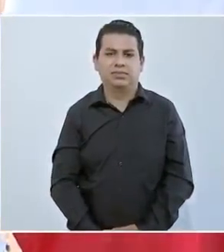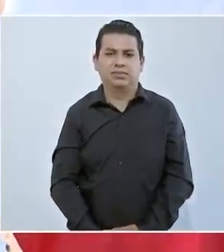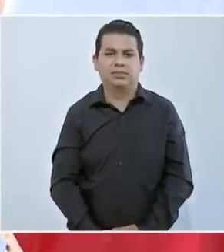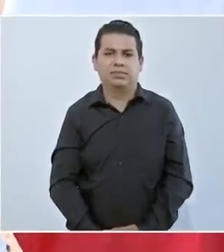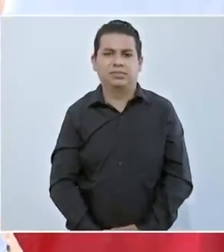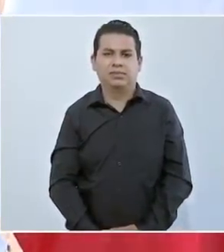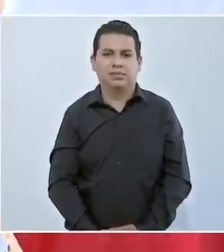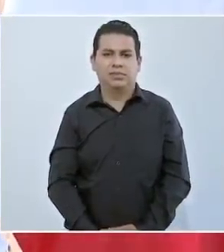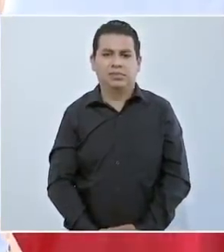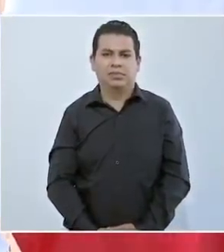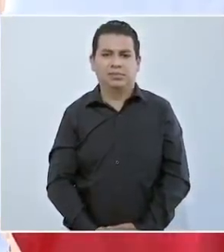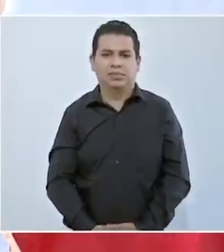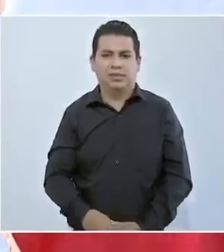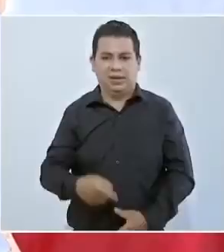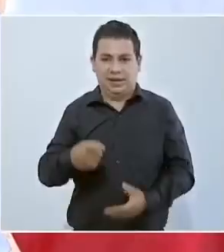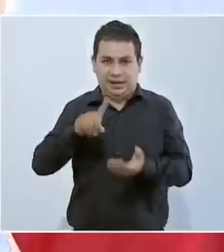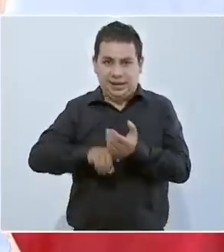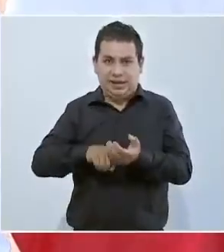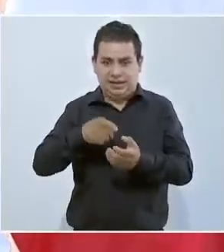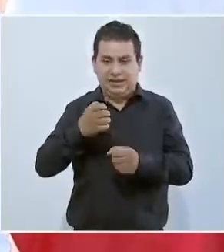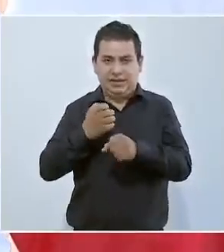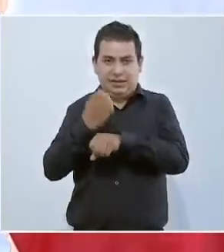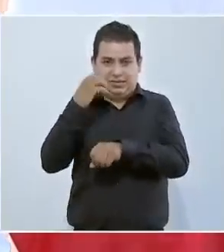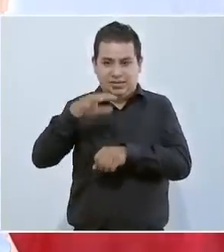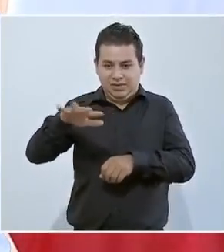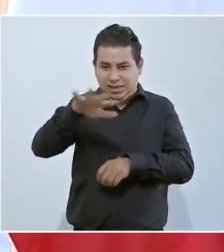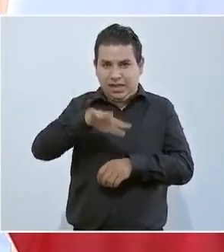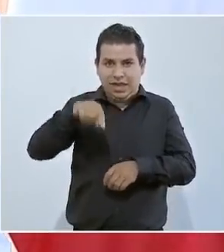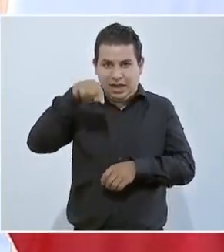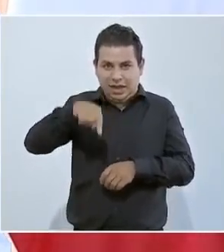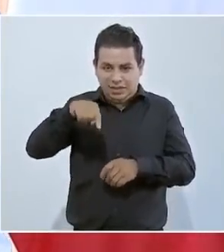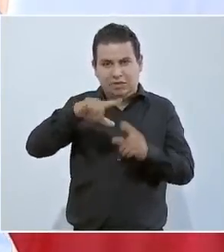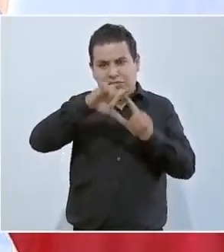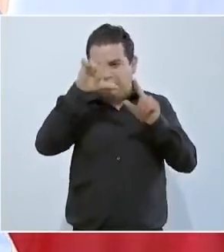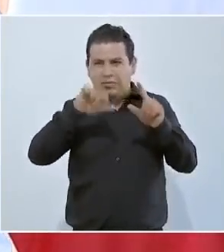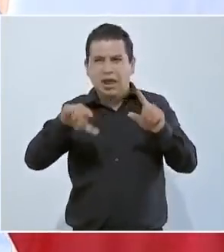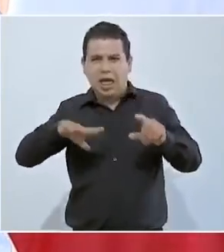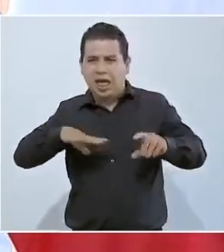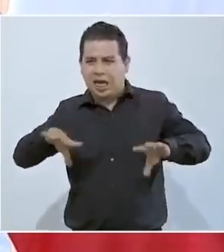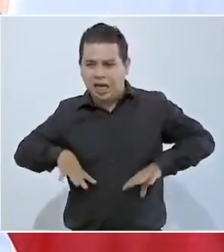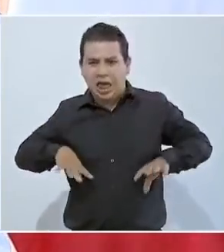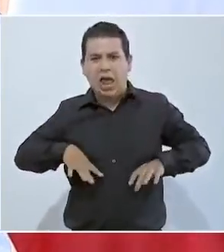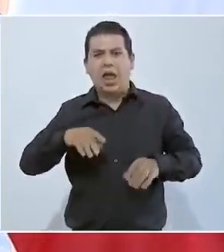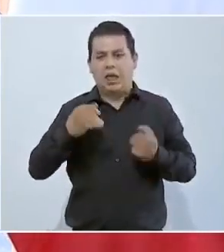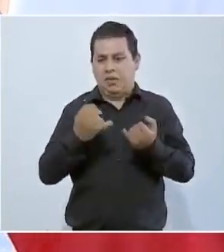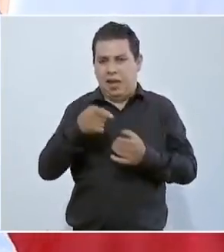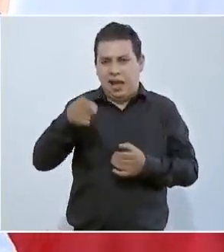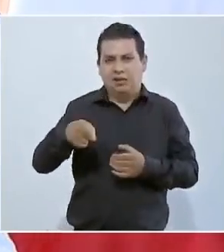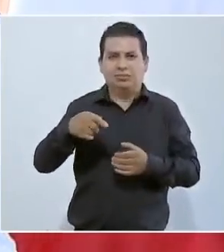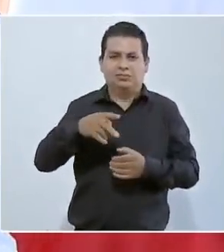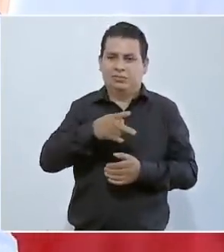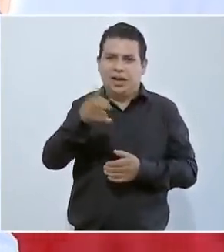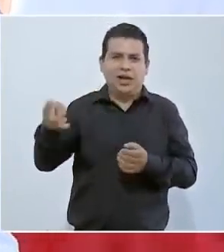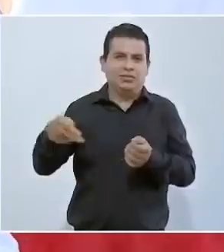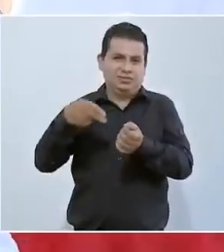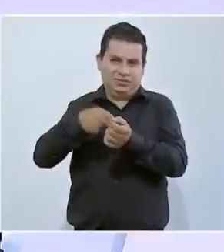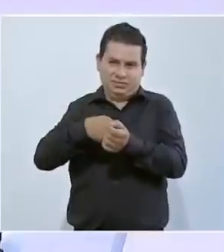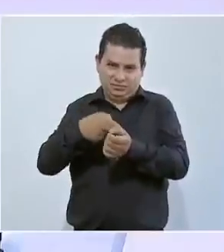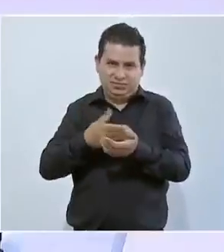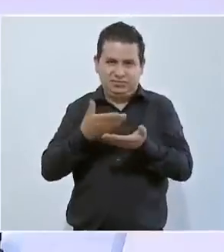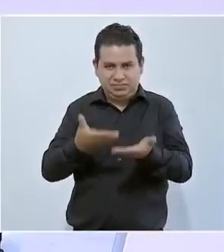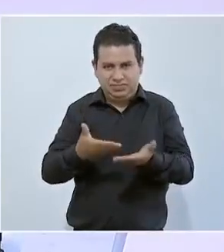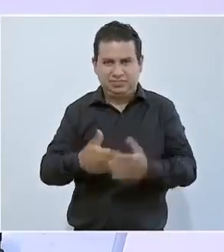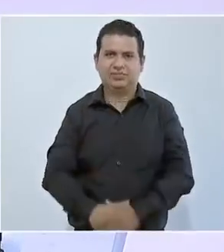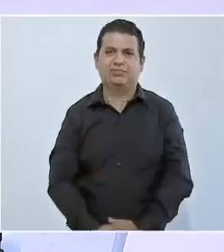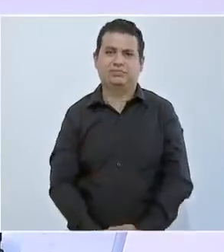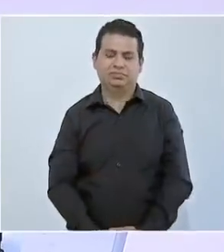rincón de Oaxaca y de México, este Valle Nacional. Es